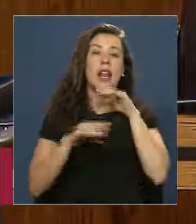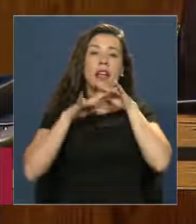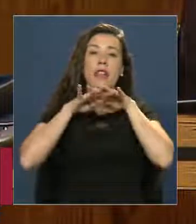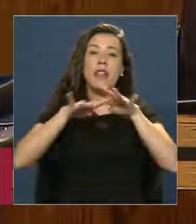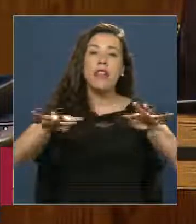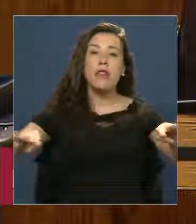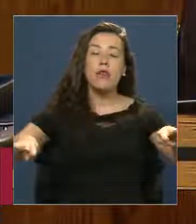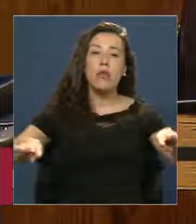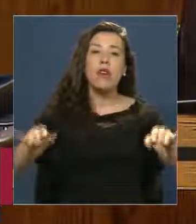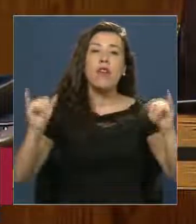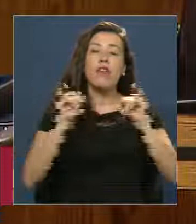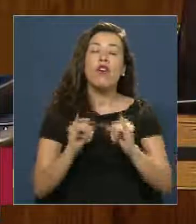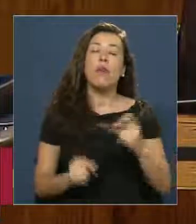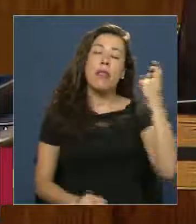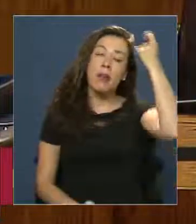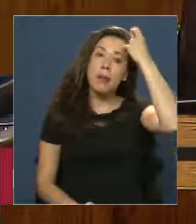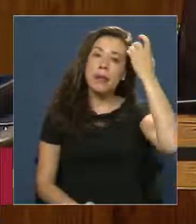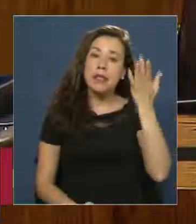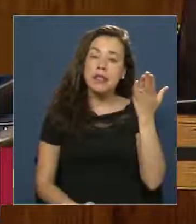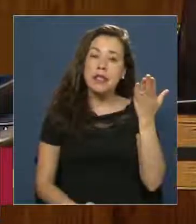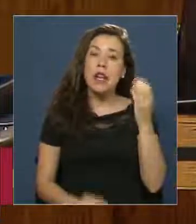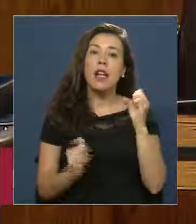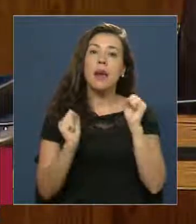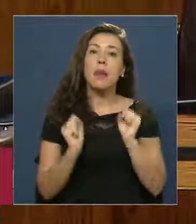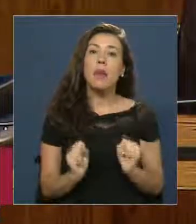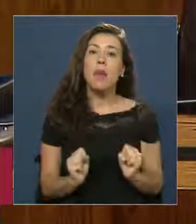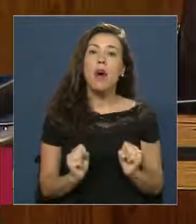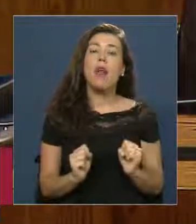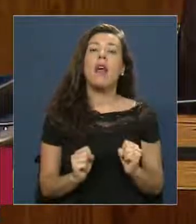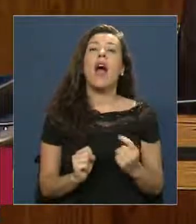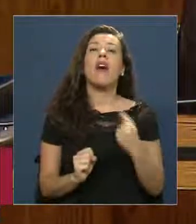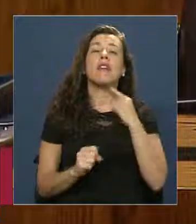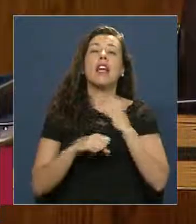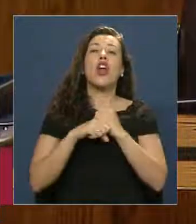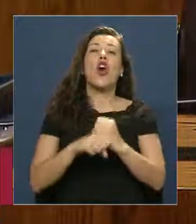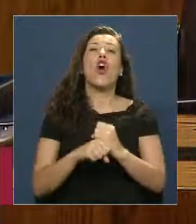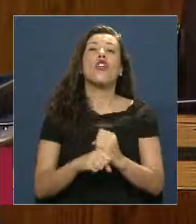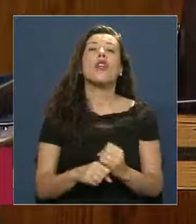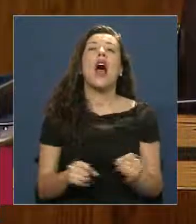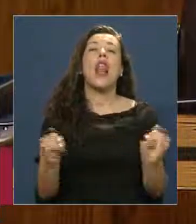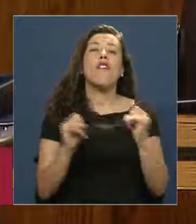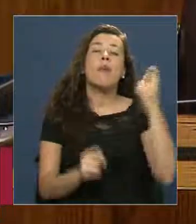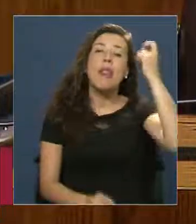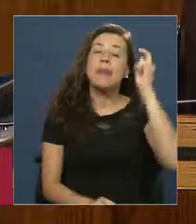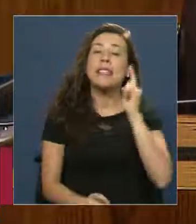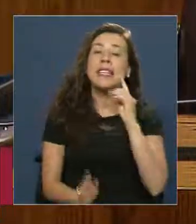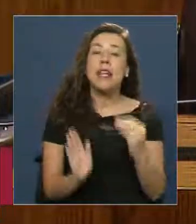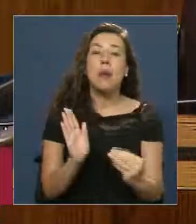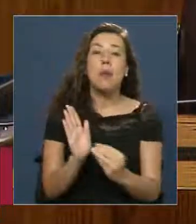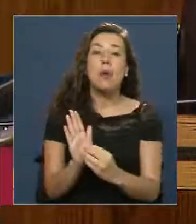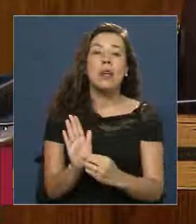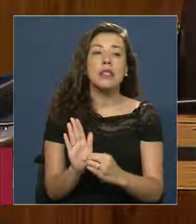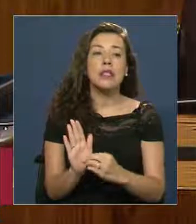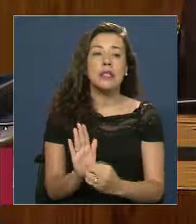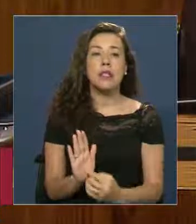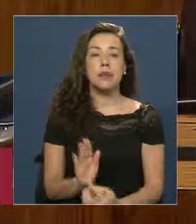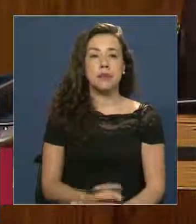difundir concepciones ideológicas que pudieran ser contrarias a las que se encuentran explícitamente consagradas